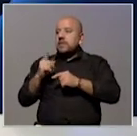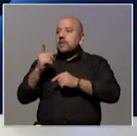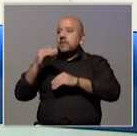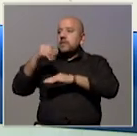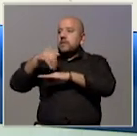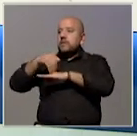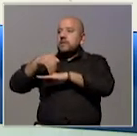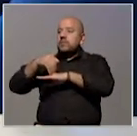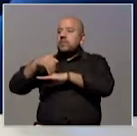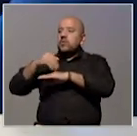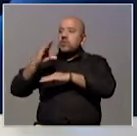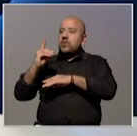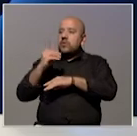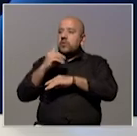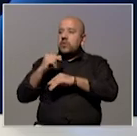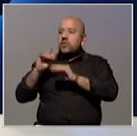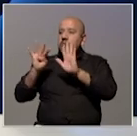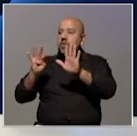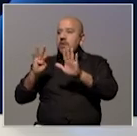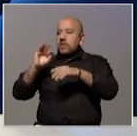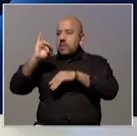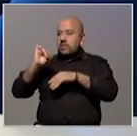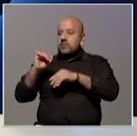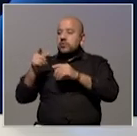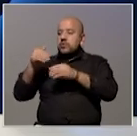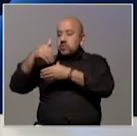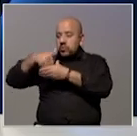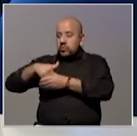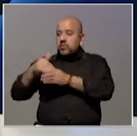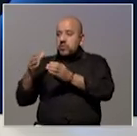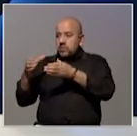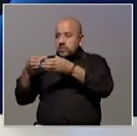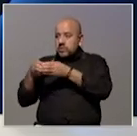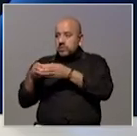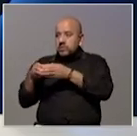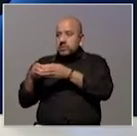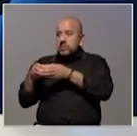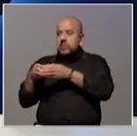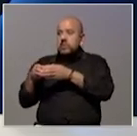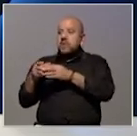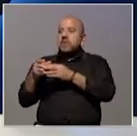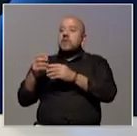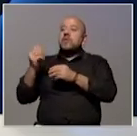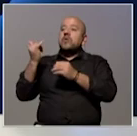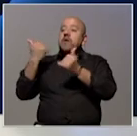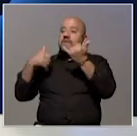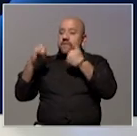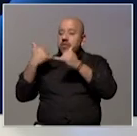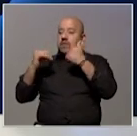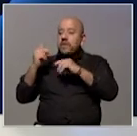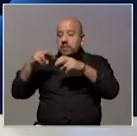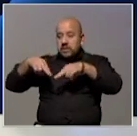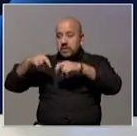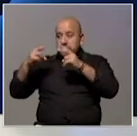esta es el 9 de mayo se votó esa comisión luego de que los informe de la pre investigadora